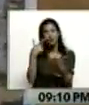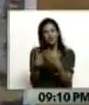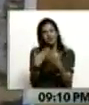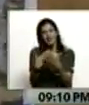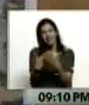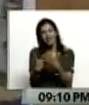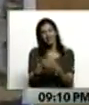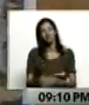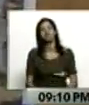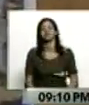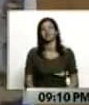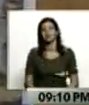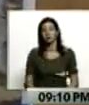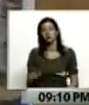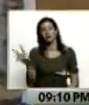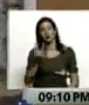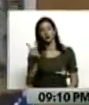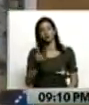contaron